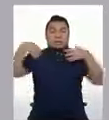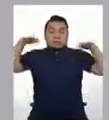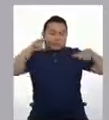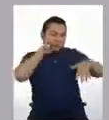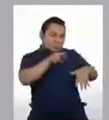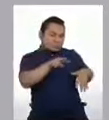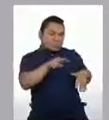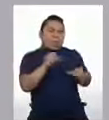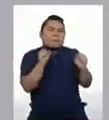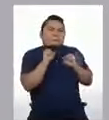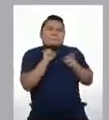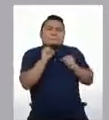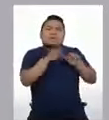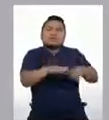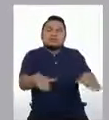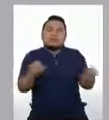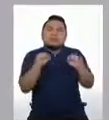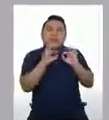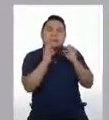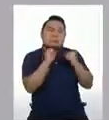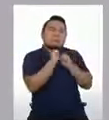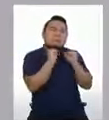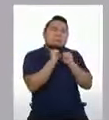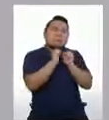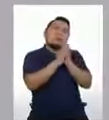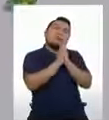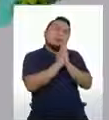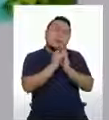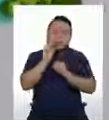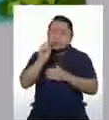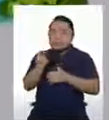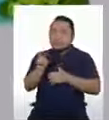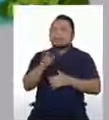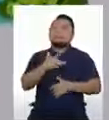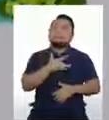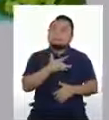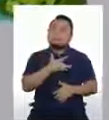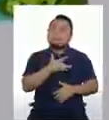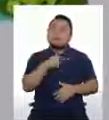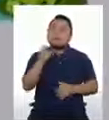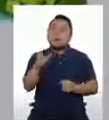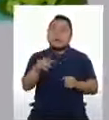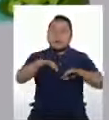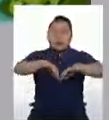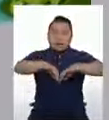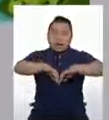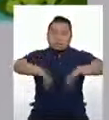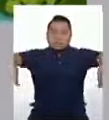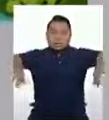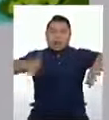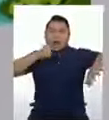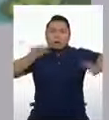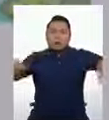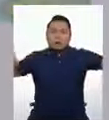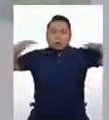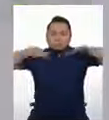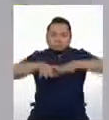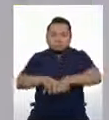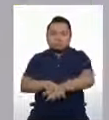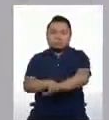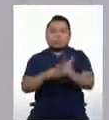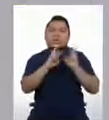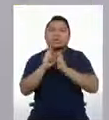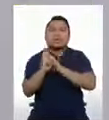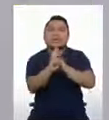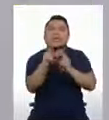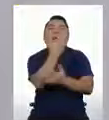se apiadó de las familias de la selva. Entonces creó el río Amazonas para que todas las familias pudieran tener alimento